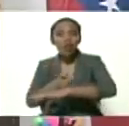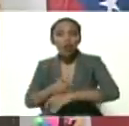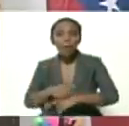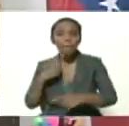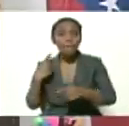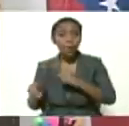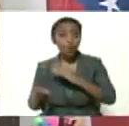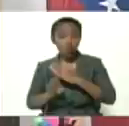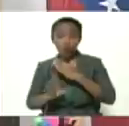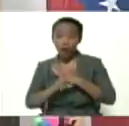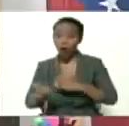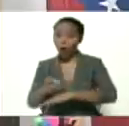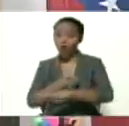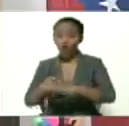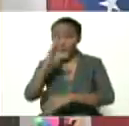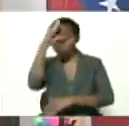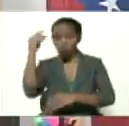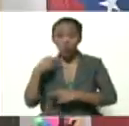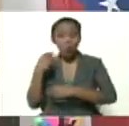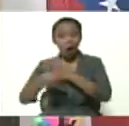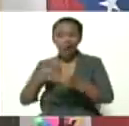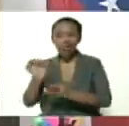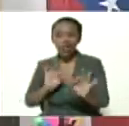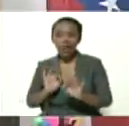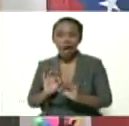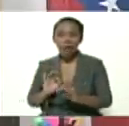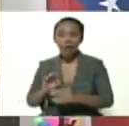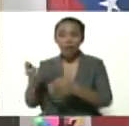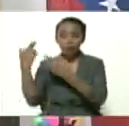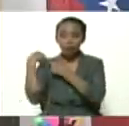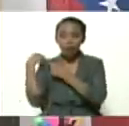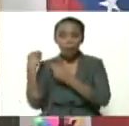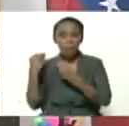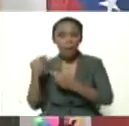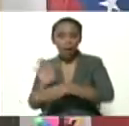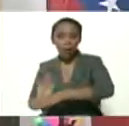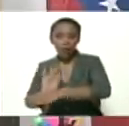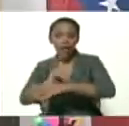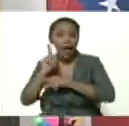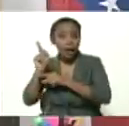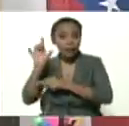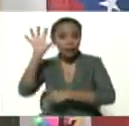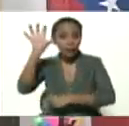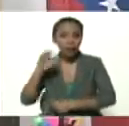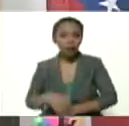Pero todavía el gobierno de Donald Trump no decreta una cuarentena nacional para proteger a ese país.